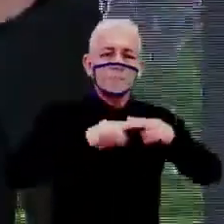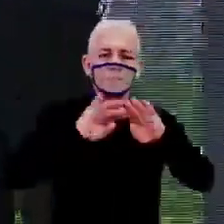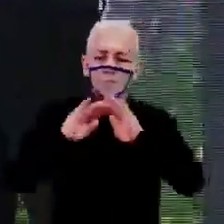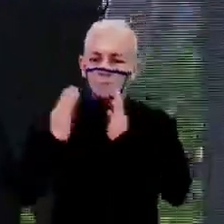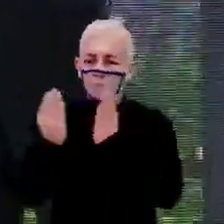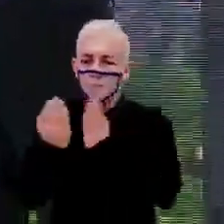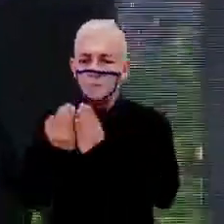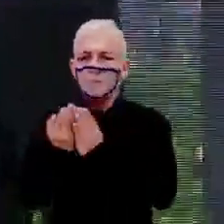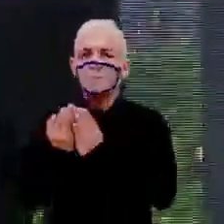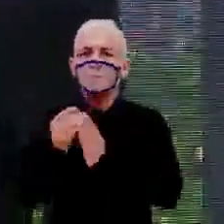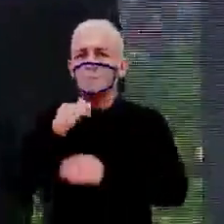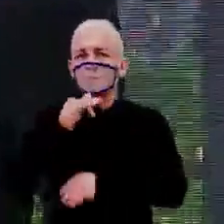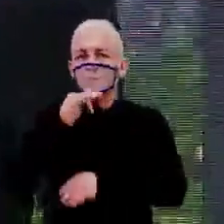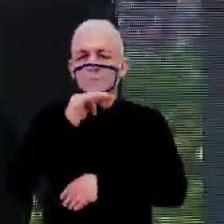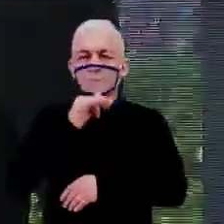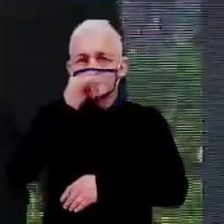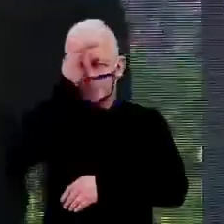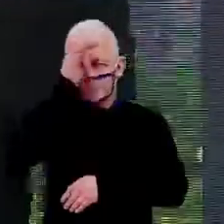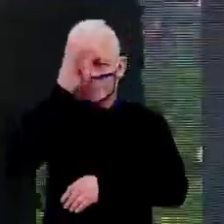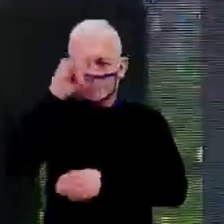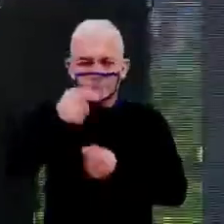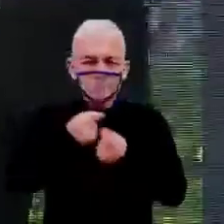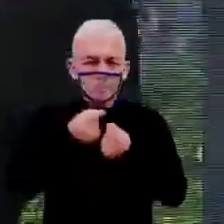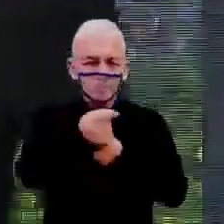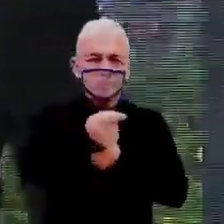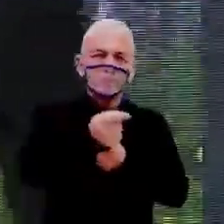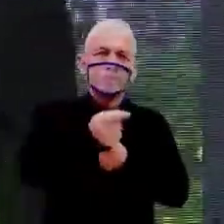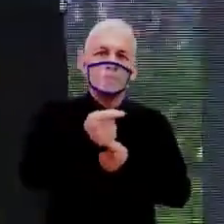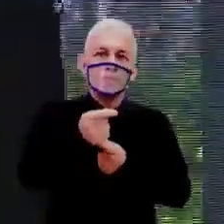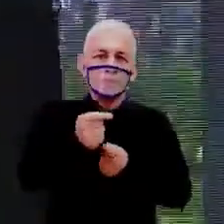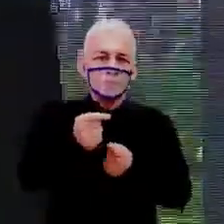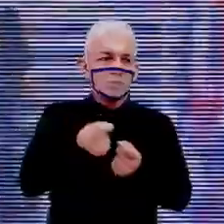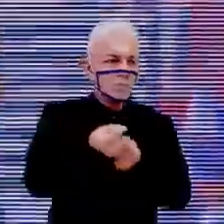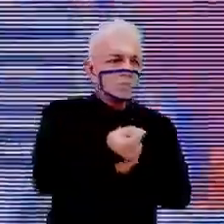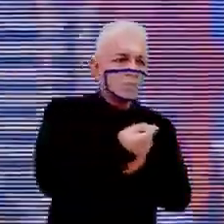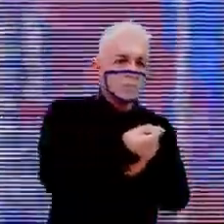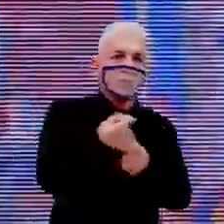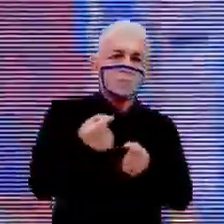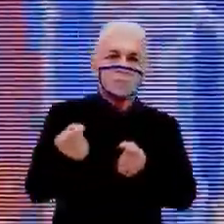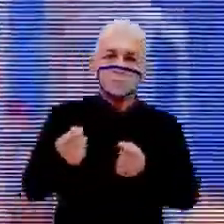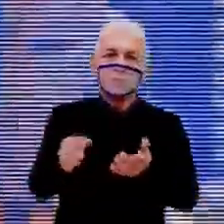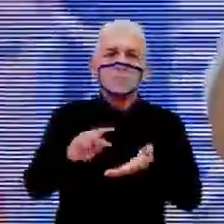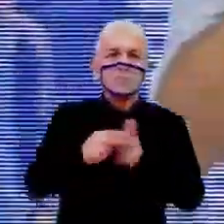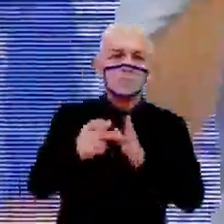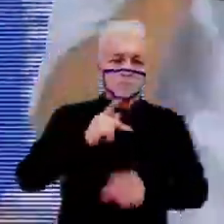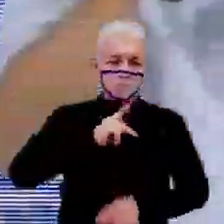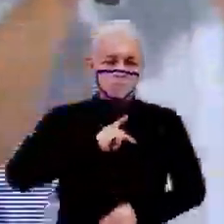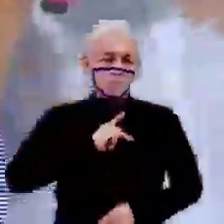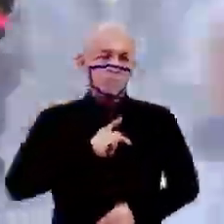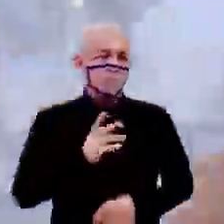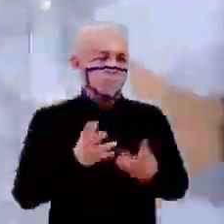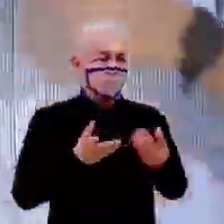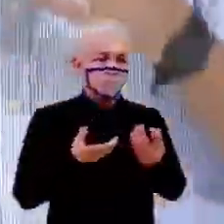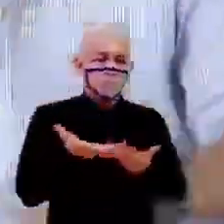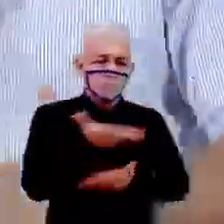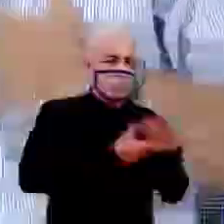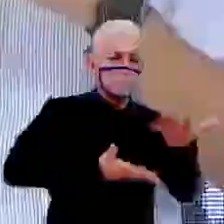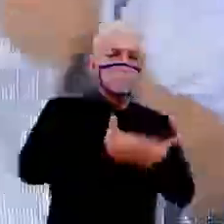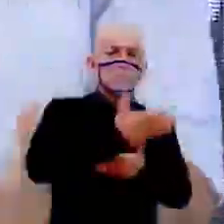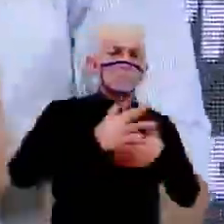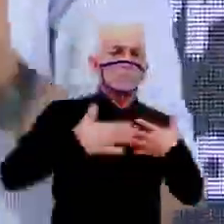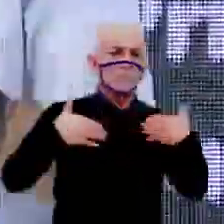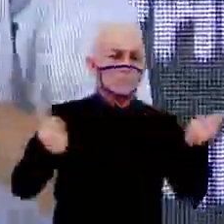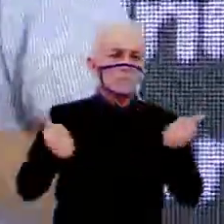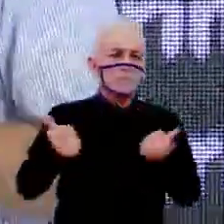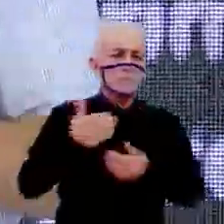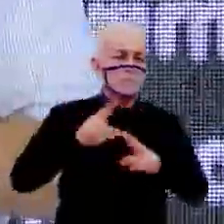colegios, como puestos de salud, que son los pasos y los caminos. Es decir, pertenecen y comparten la inmensa